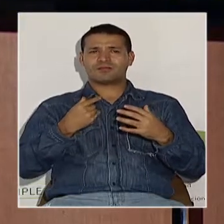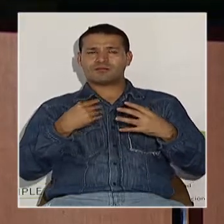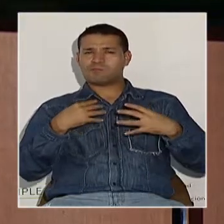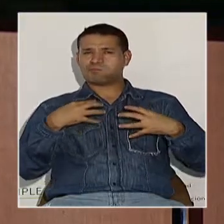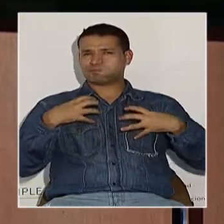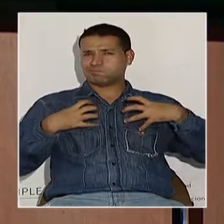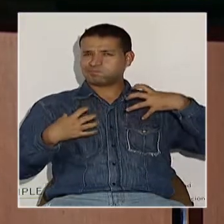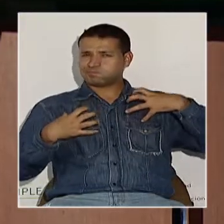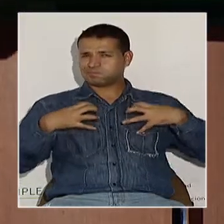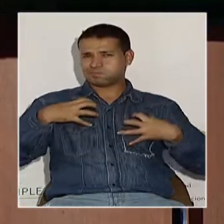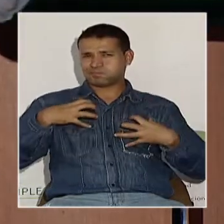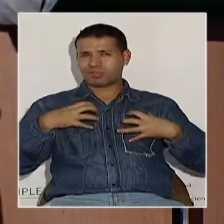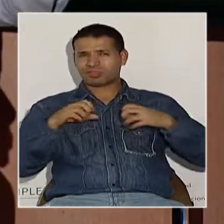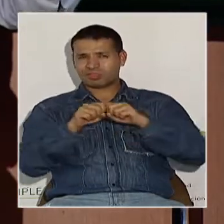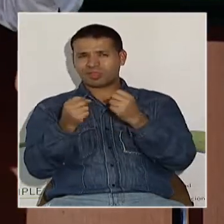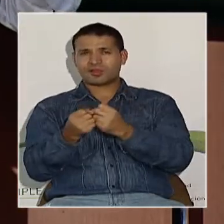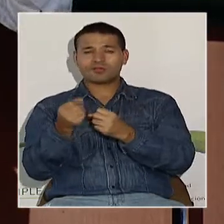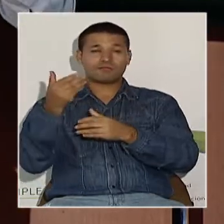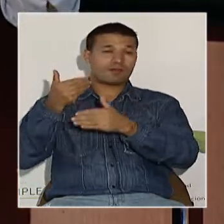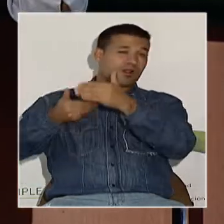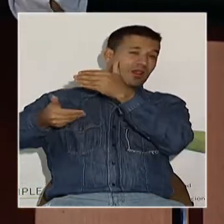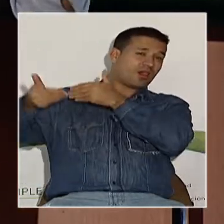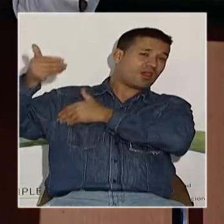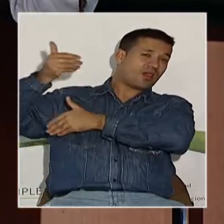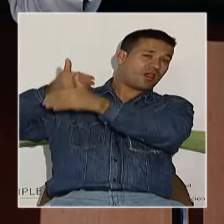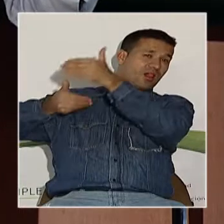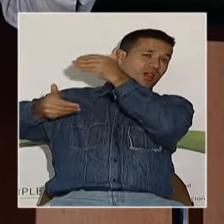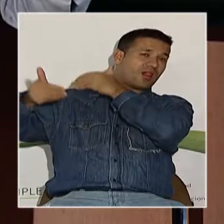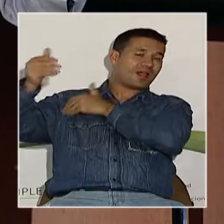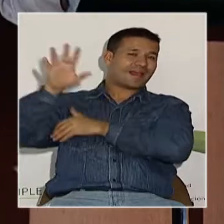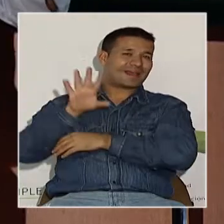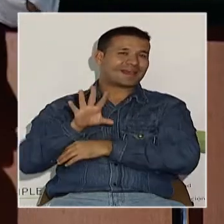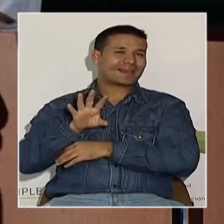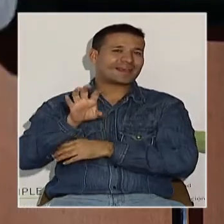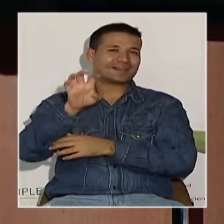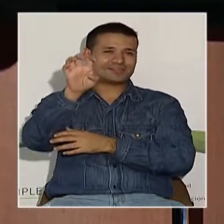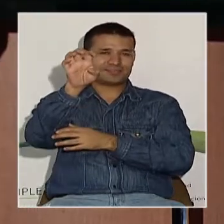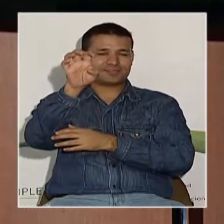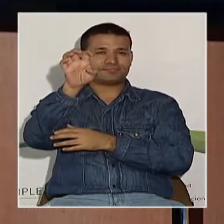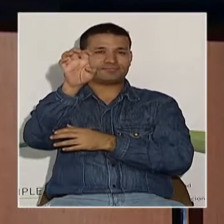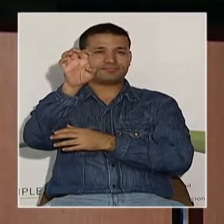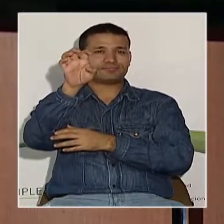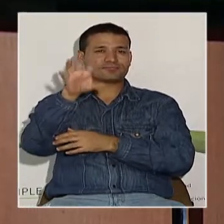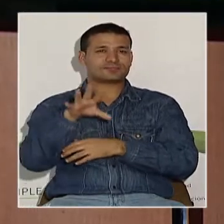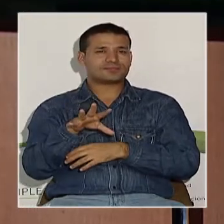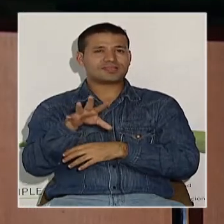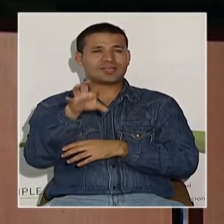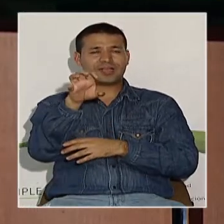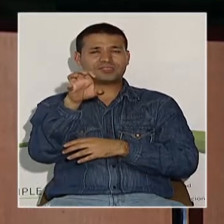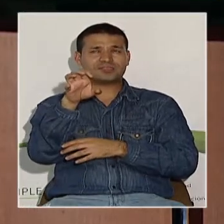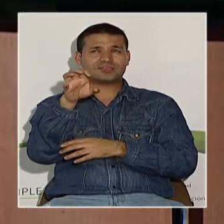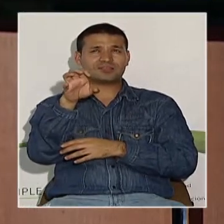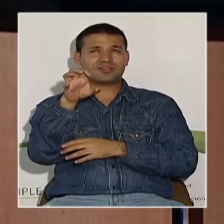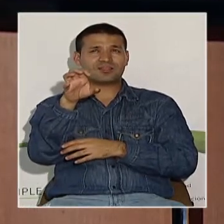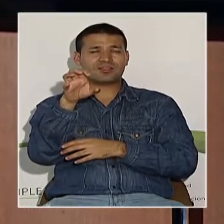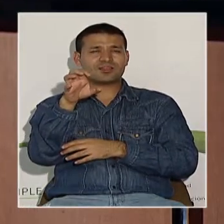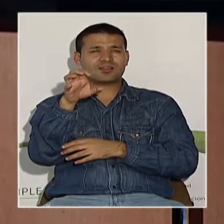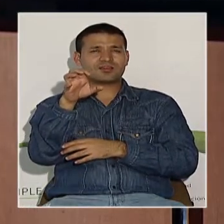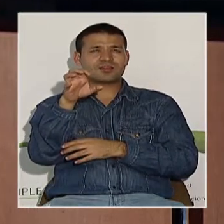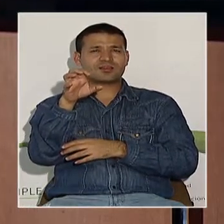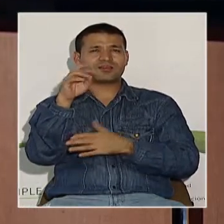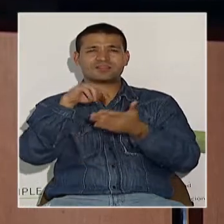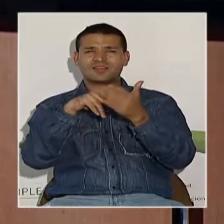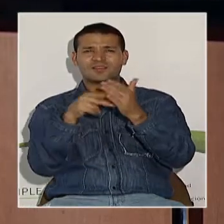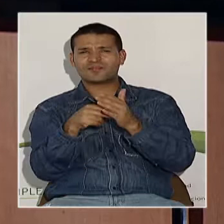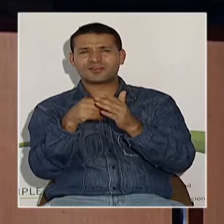malformaciones. Pero más atrás, la palabra cáncer viene de una raíz muy antigua del